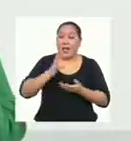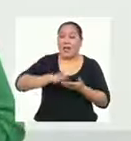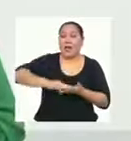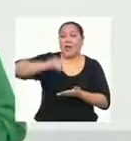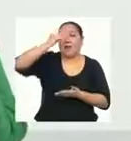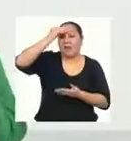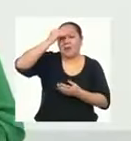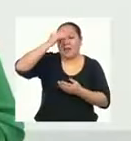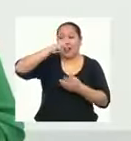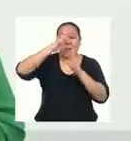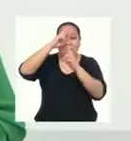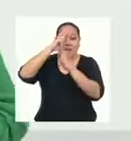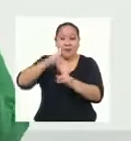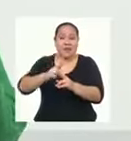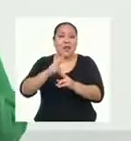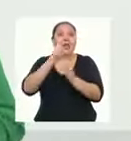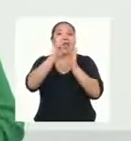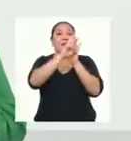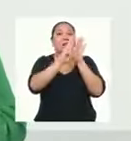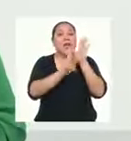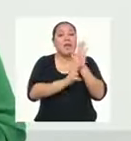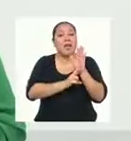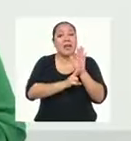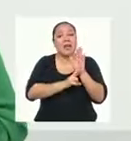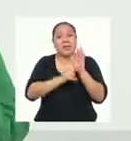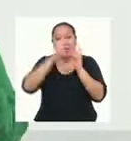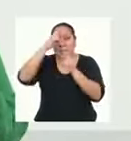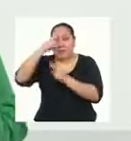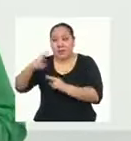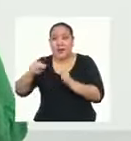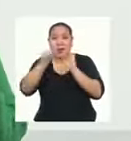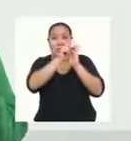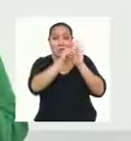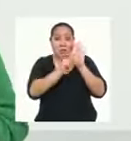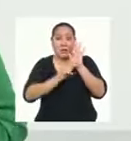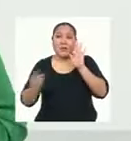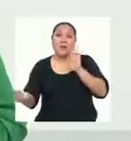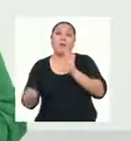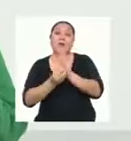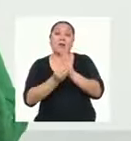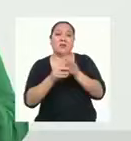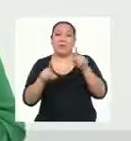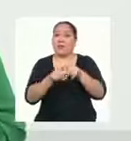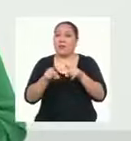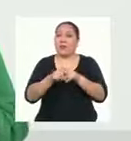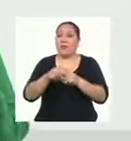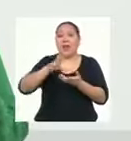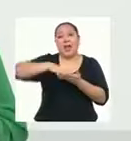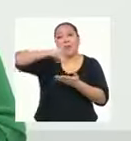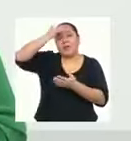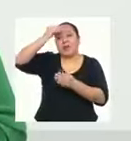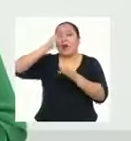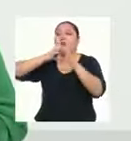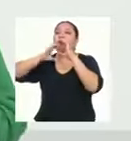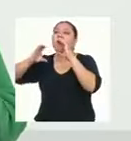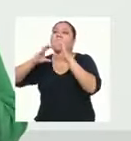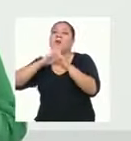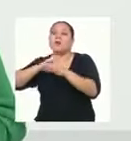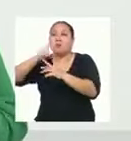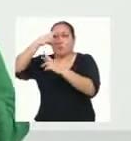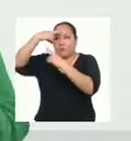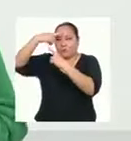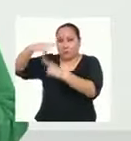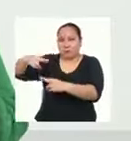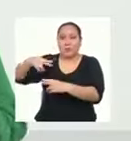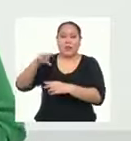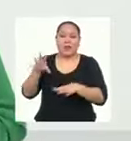respetar las reglas y normas que se han establecido y también hay que aprender a comunicarnos con respeto y